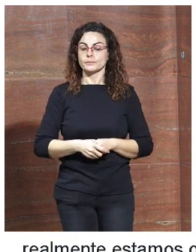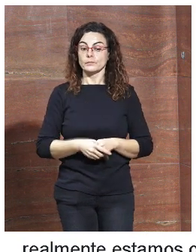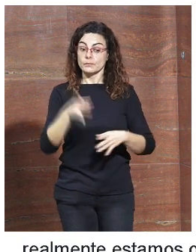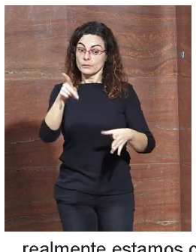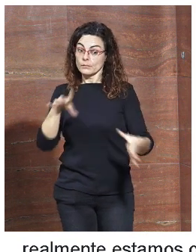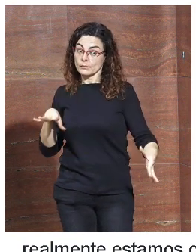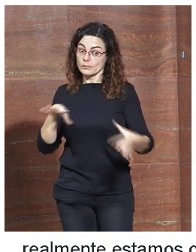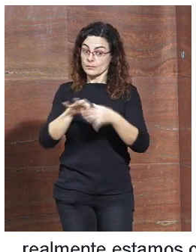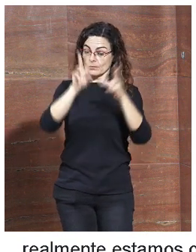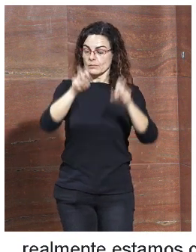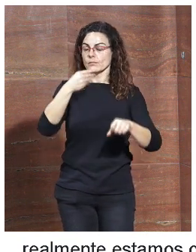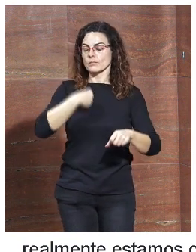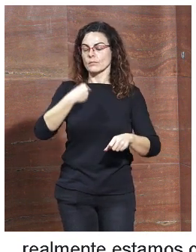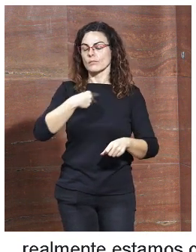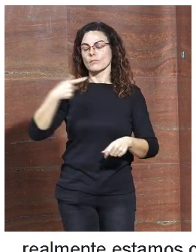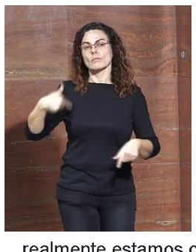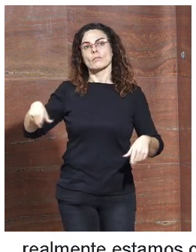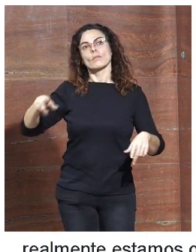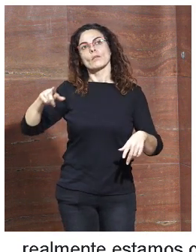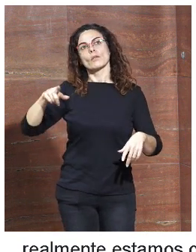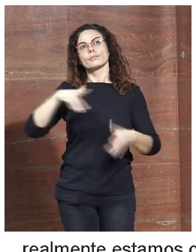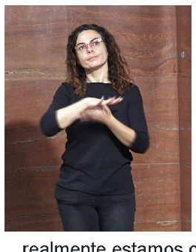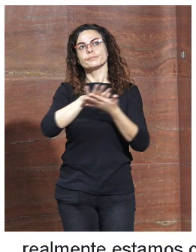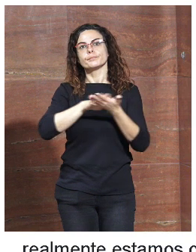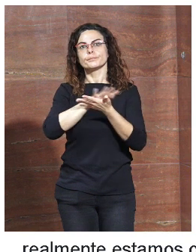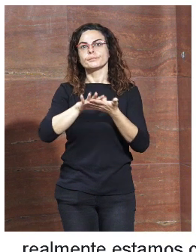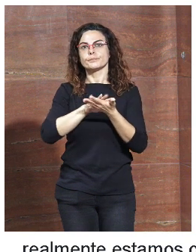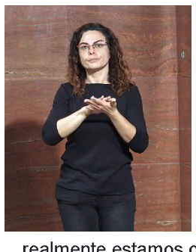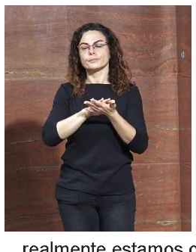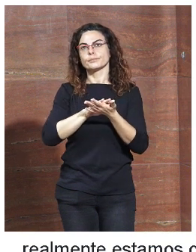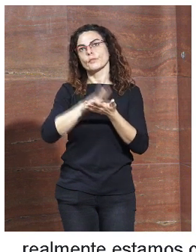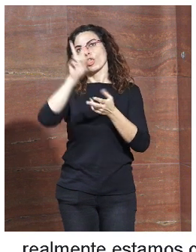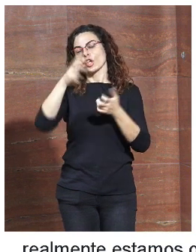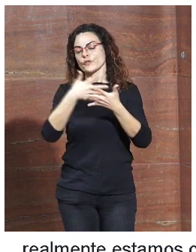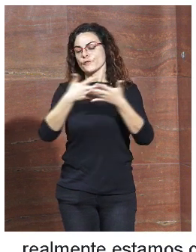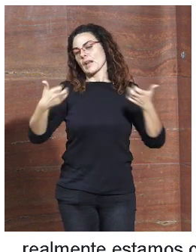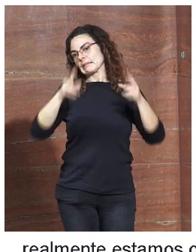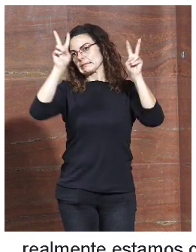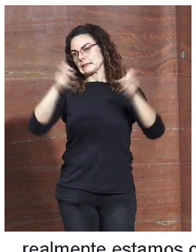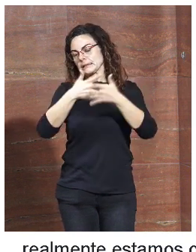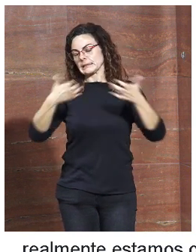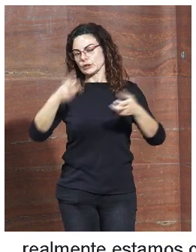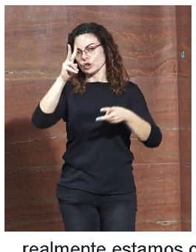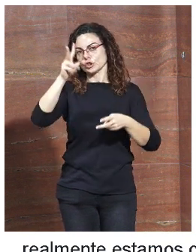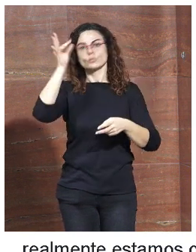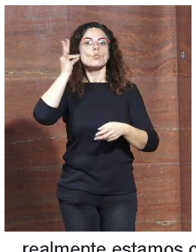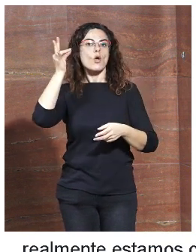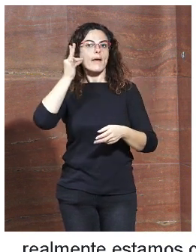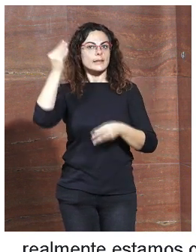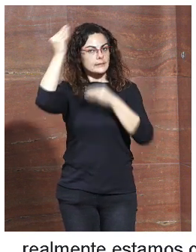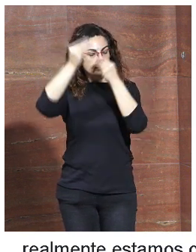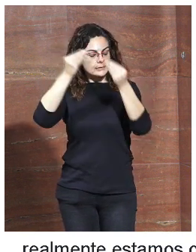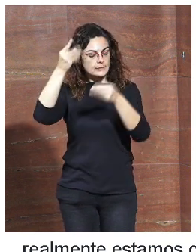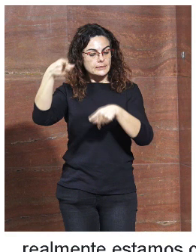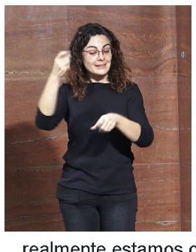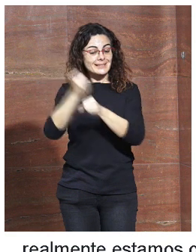esa línea, voy a referirme a dos citas de dos pensadoras que han trabajado